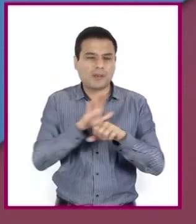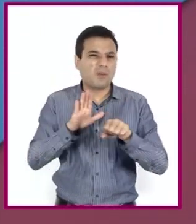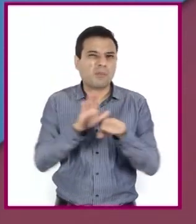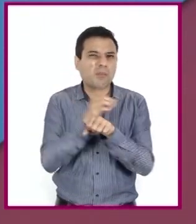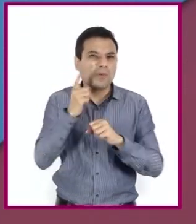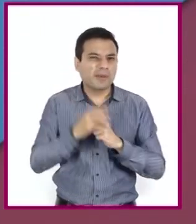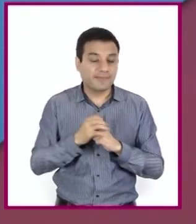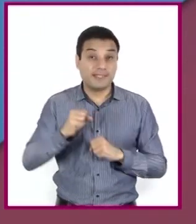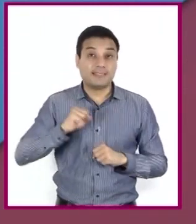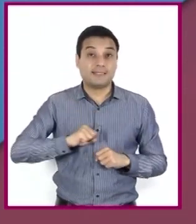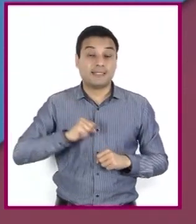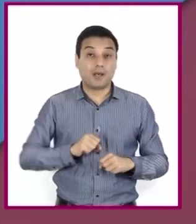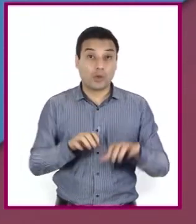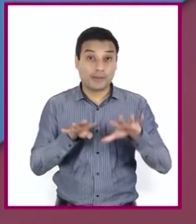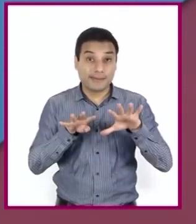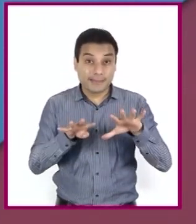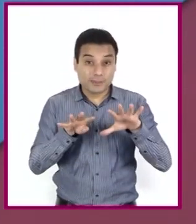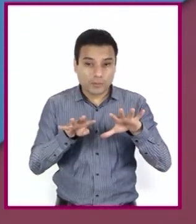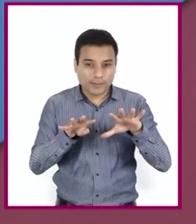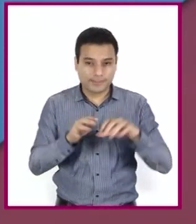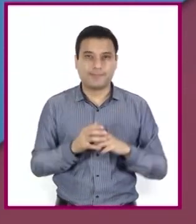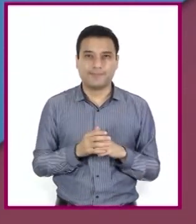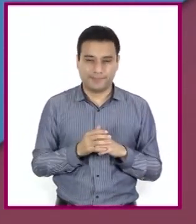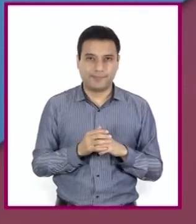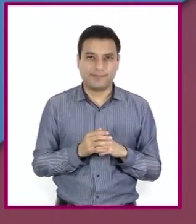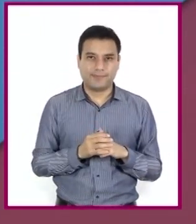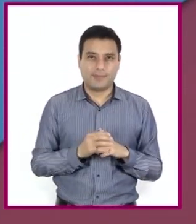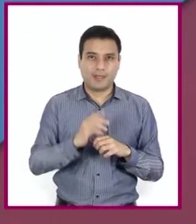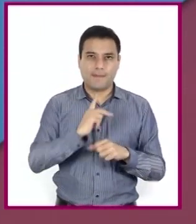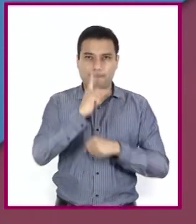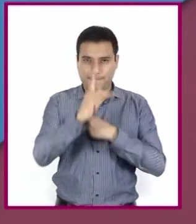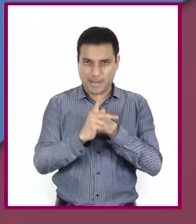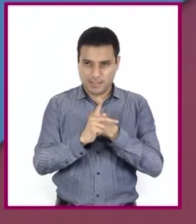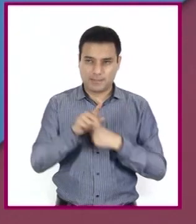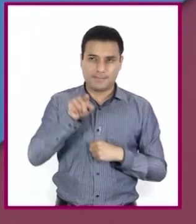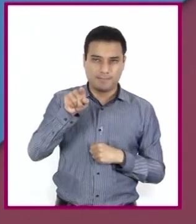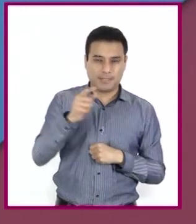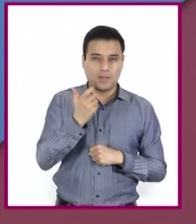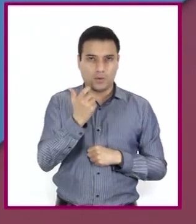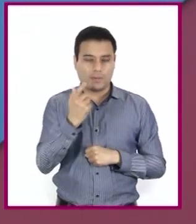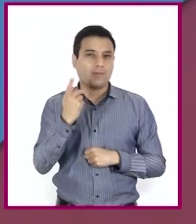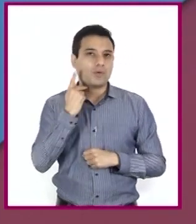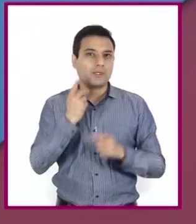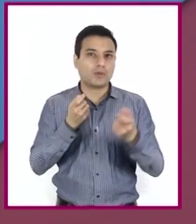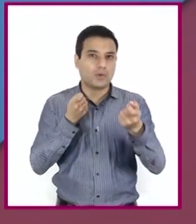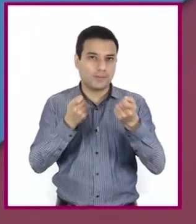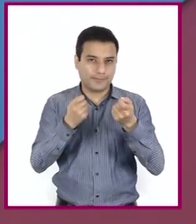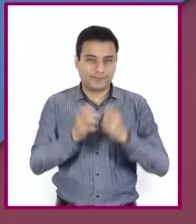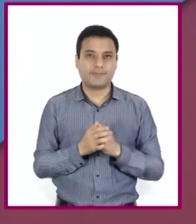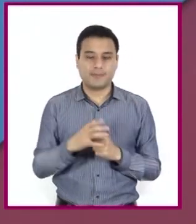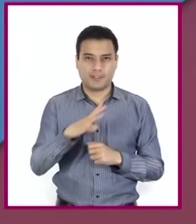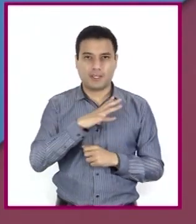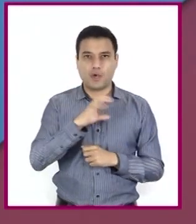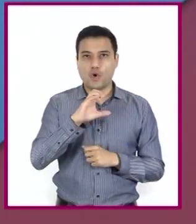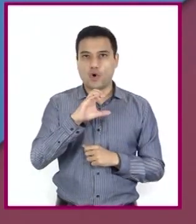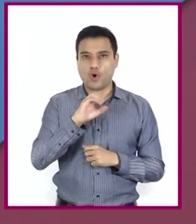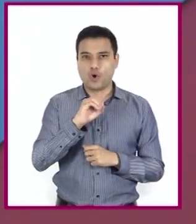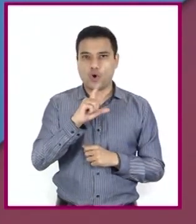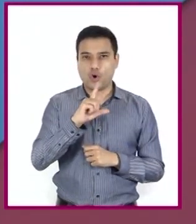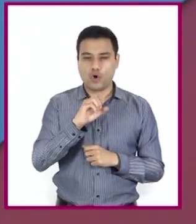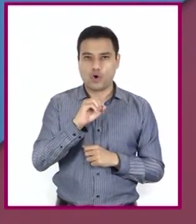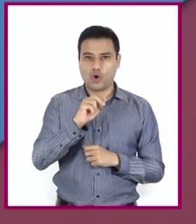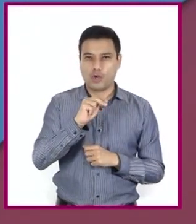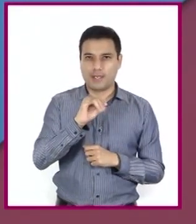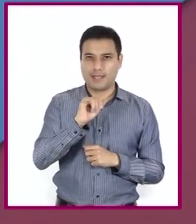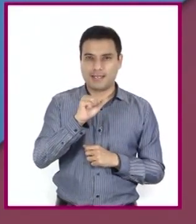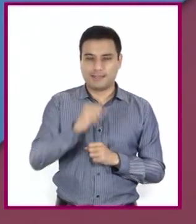enfocó en el control económico y político en dos niveles: de colonias, donde la dominación de la